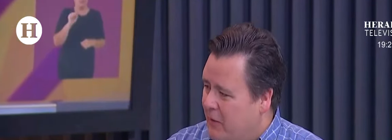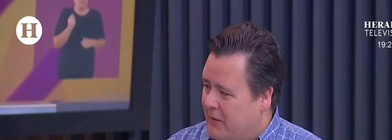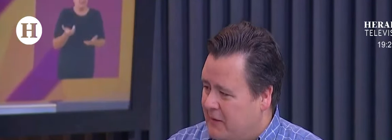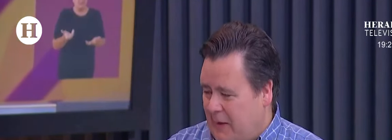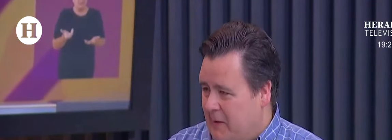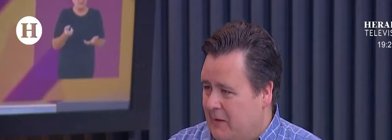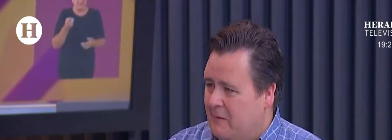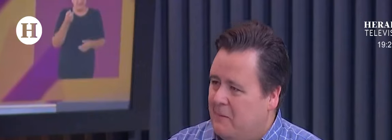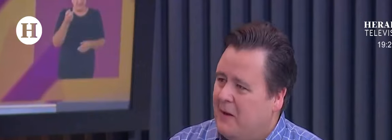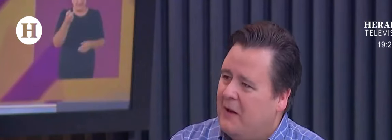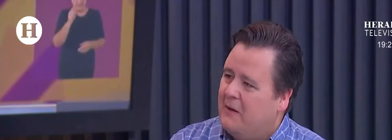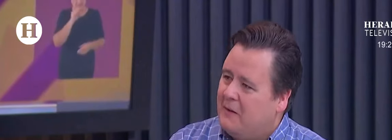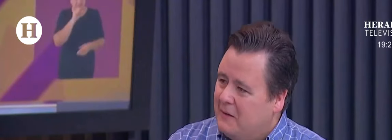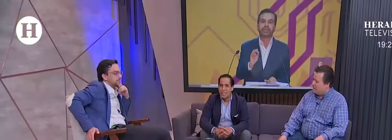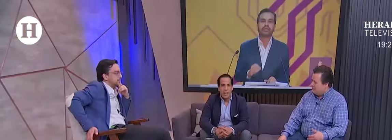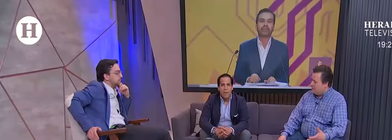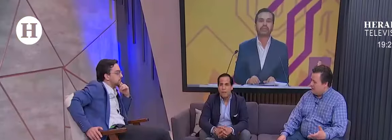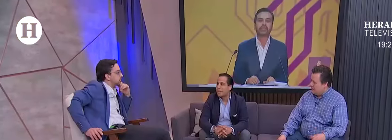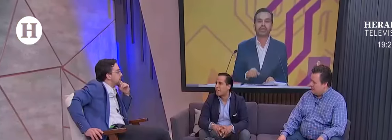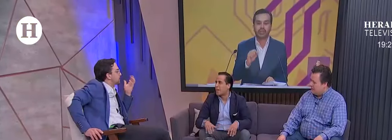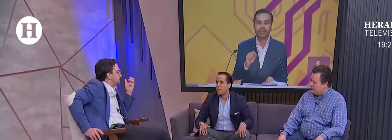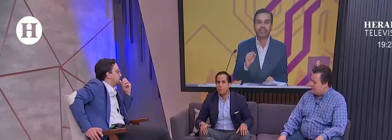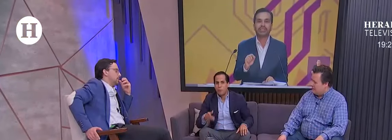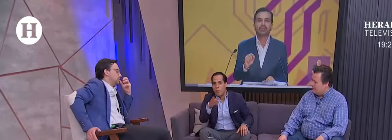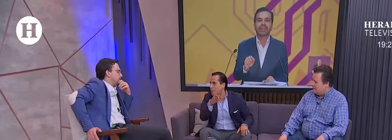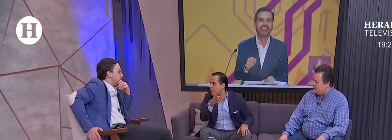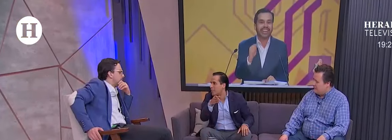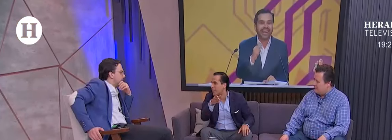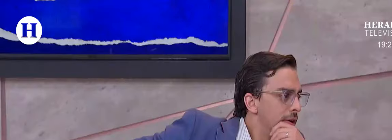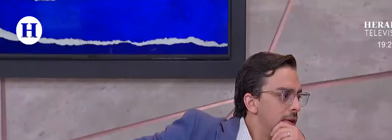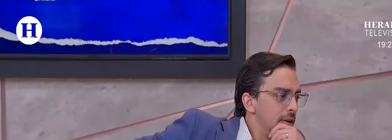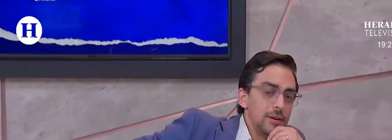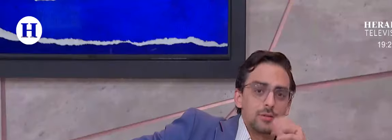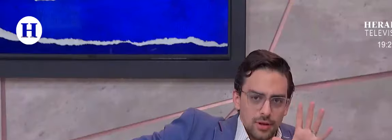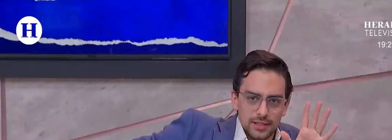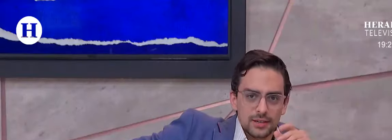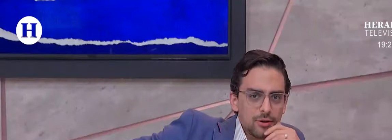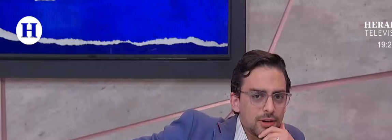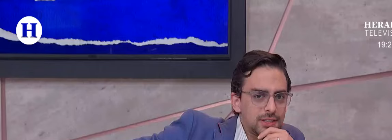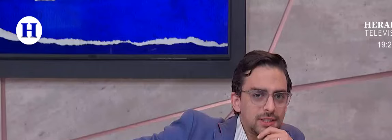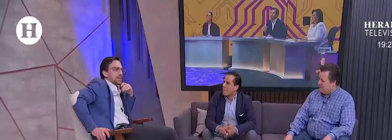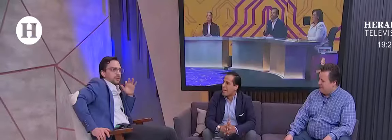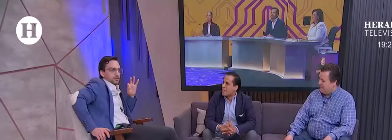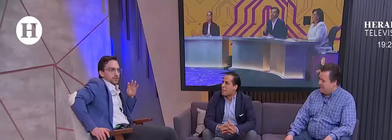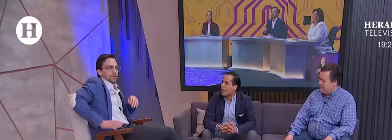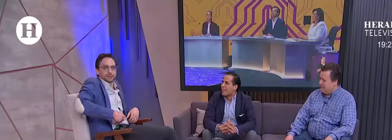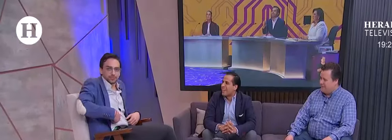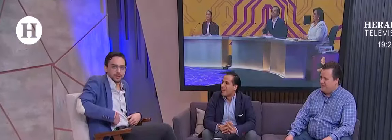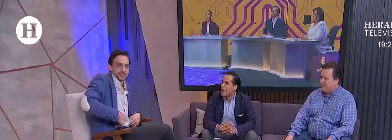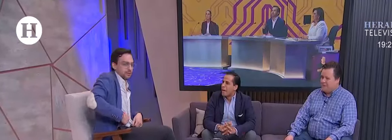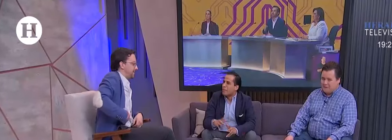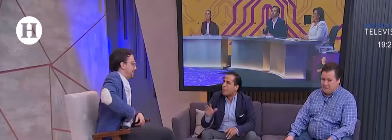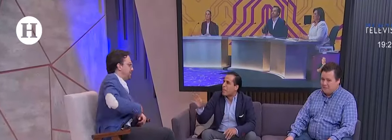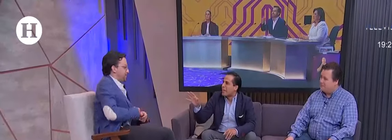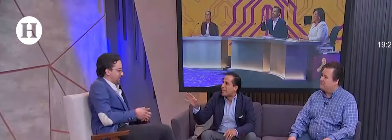mi compañero este también a ver Mi querido Carlos cómo va mi bolsa de tiempo todas las que todo lo que necesites aquí los relojes